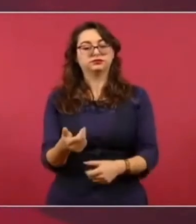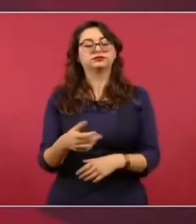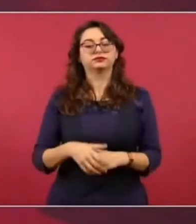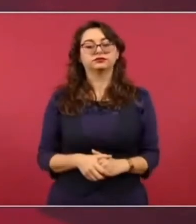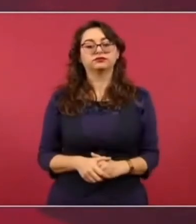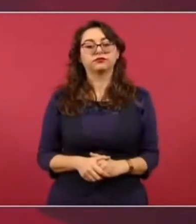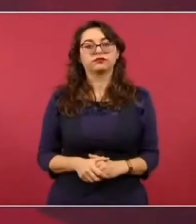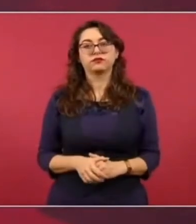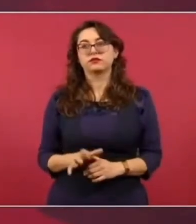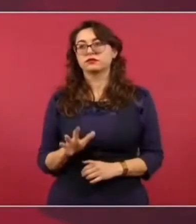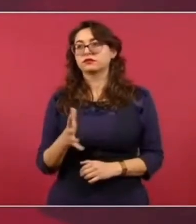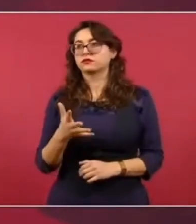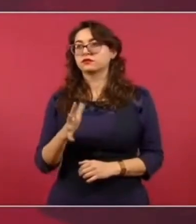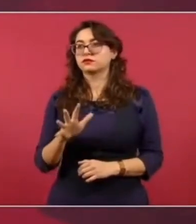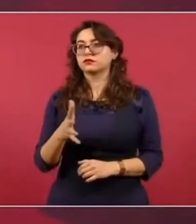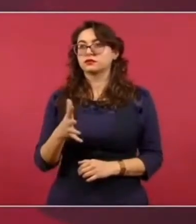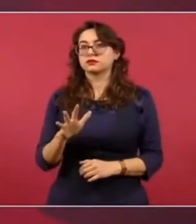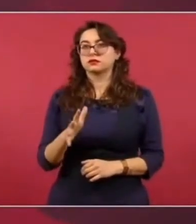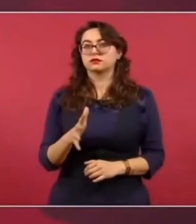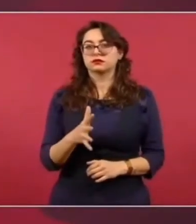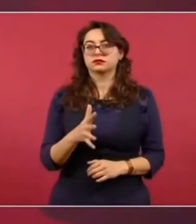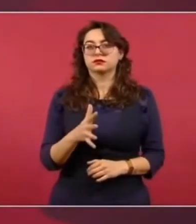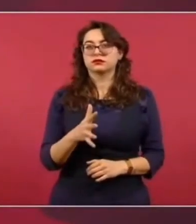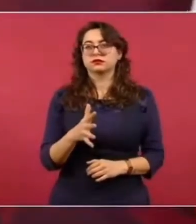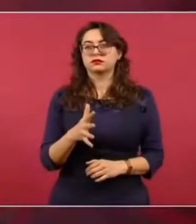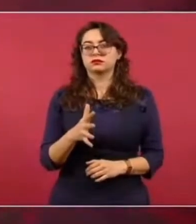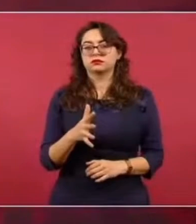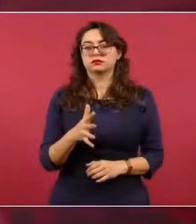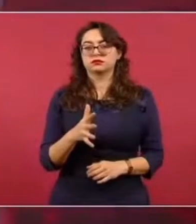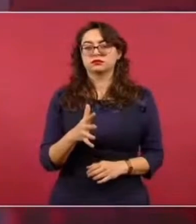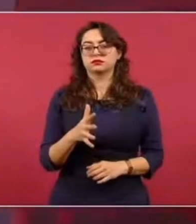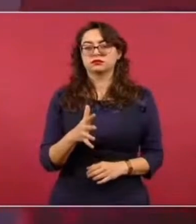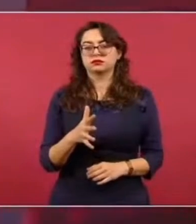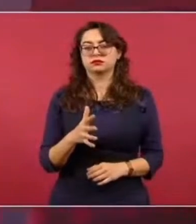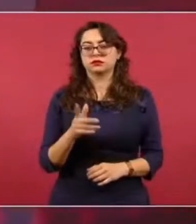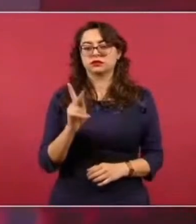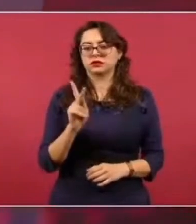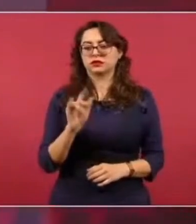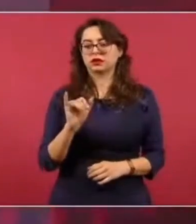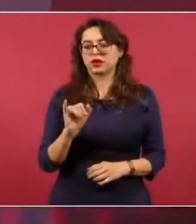Viene siendo como el 0.3% del PIB.